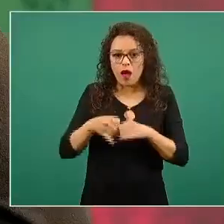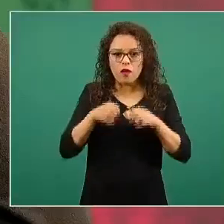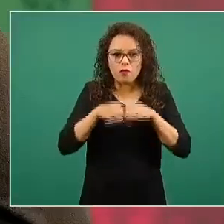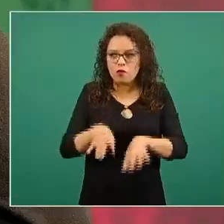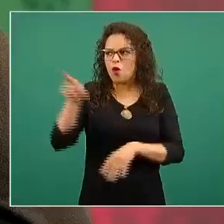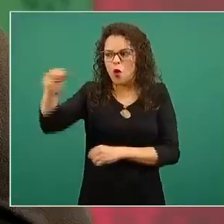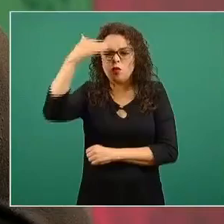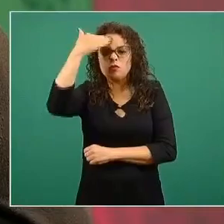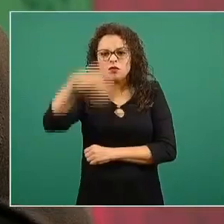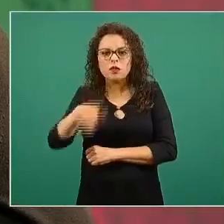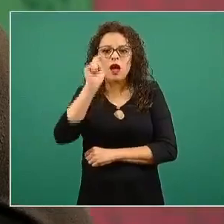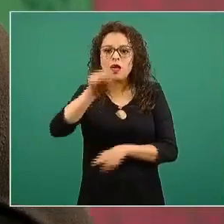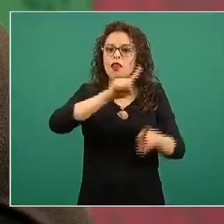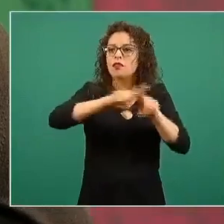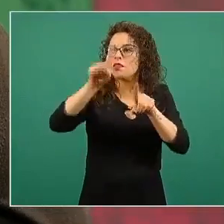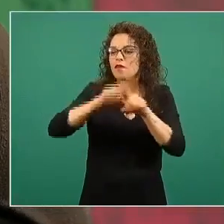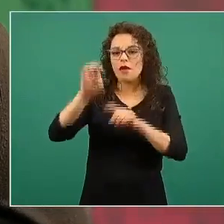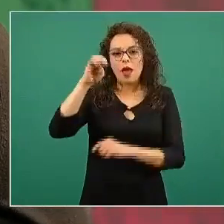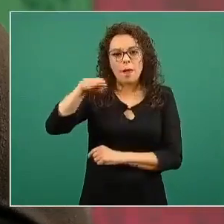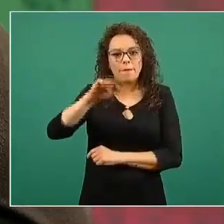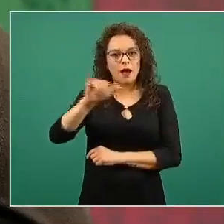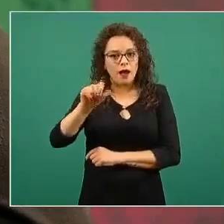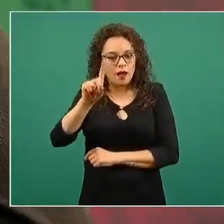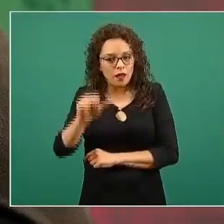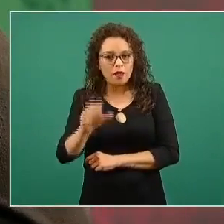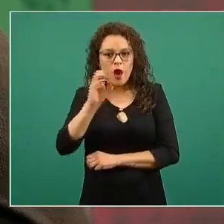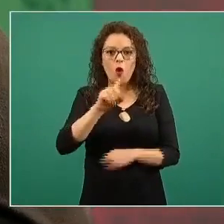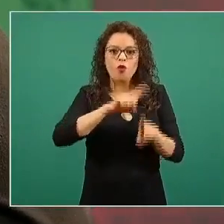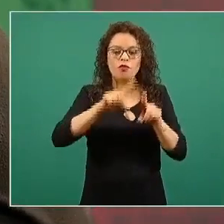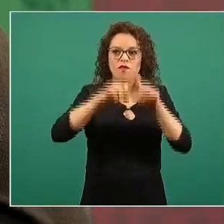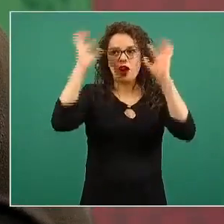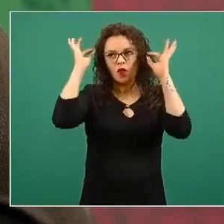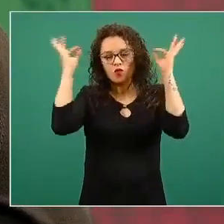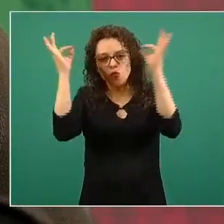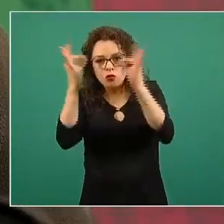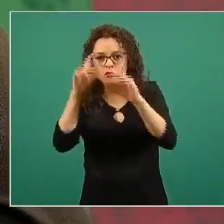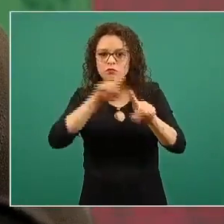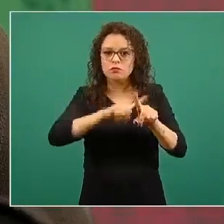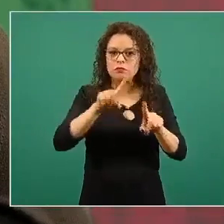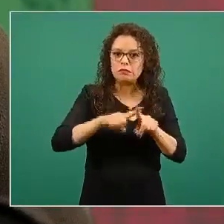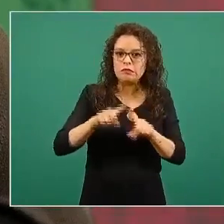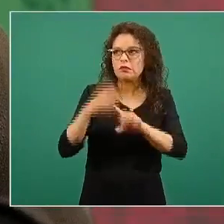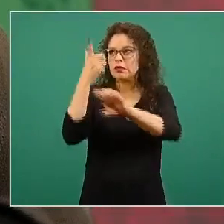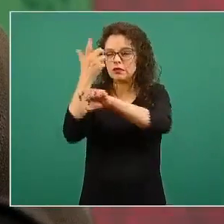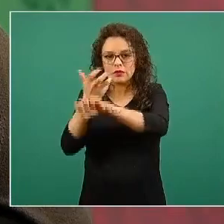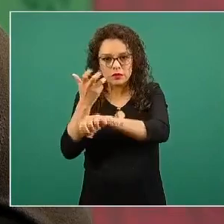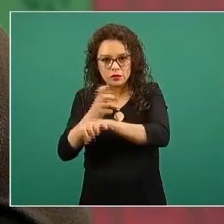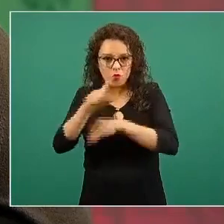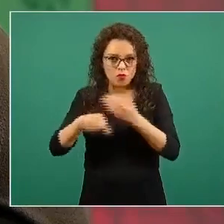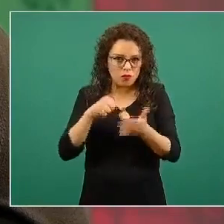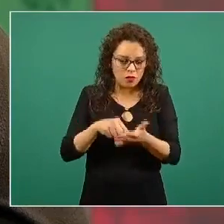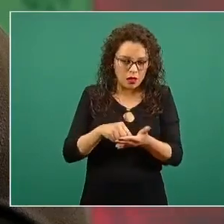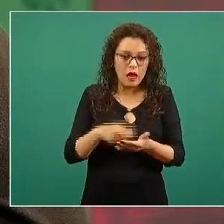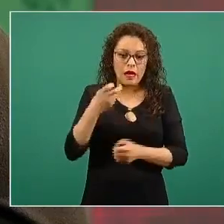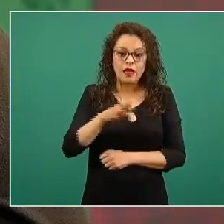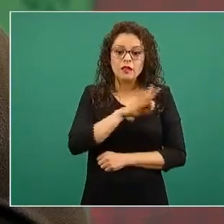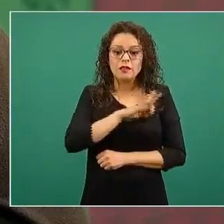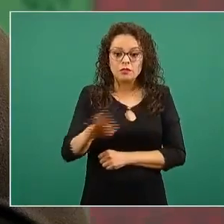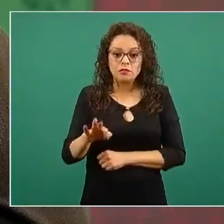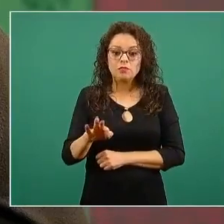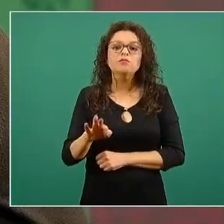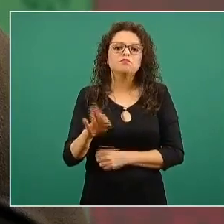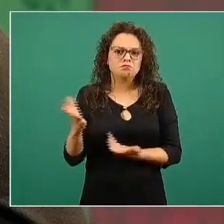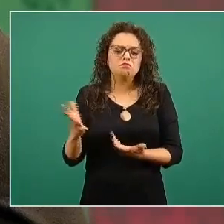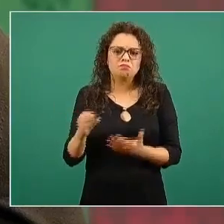de sus diferentes embajadas o de la embajada y sus diferentes consulados en los Estados Unidos para poder integrarla en